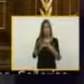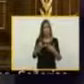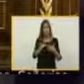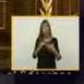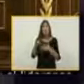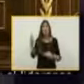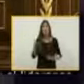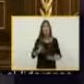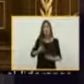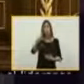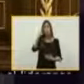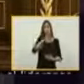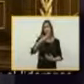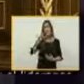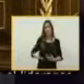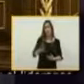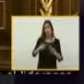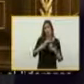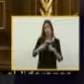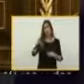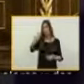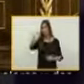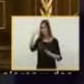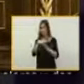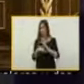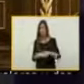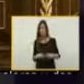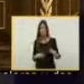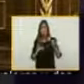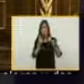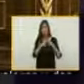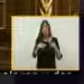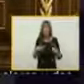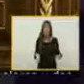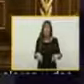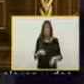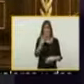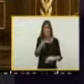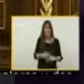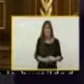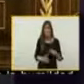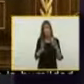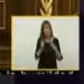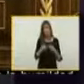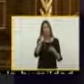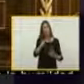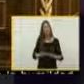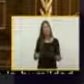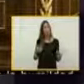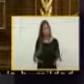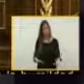de Podemos. Tenemos a Carmona, personaje destacado en la órbita de Podemos, que está ya diciendo pues, que debería haber un paso